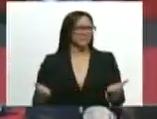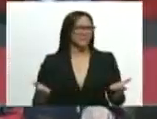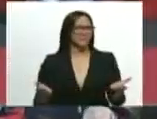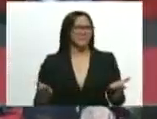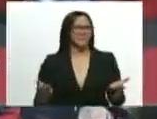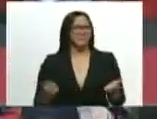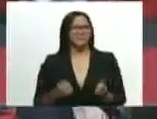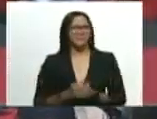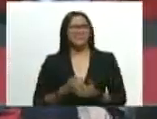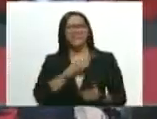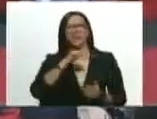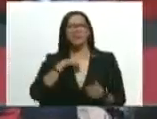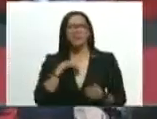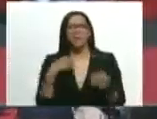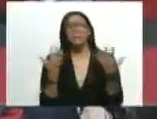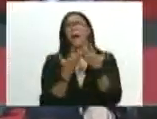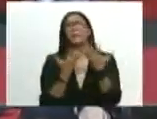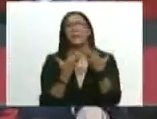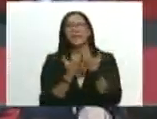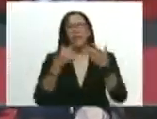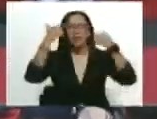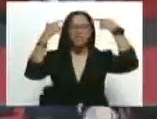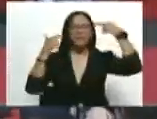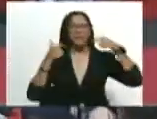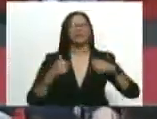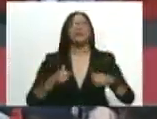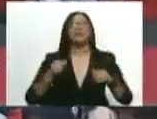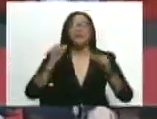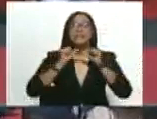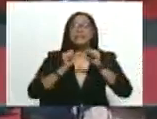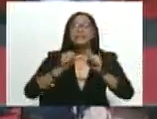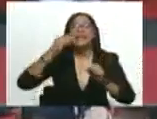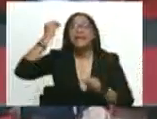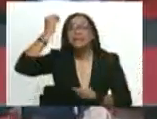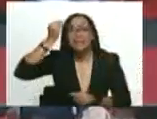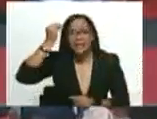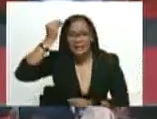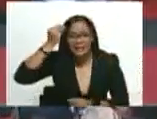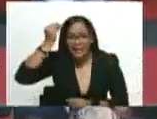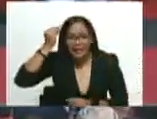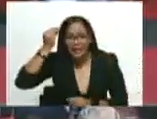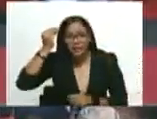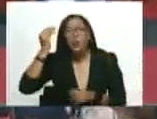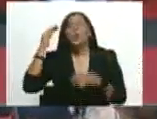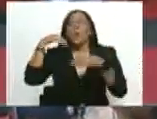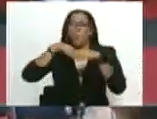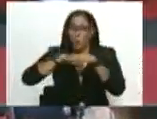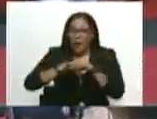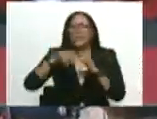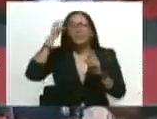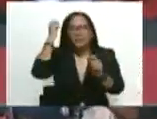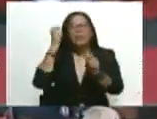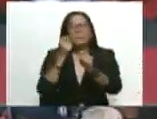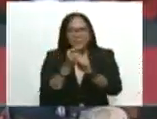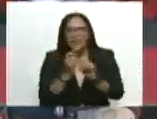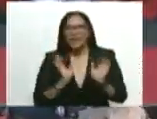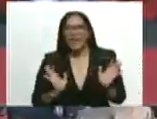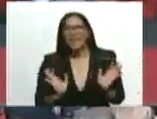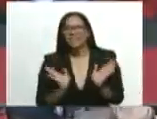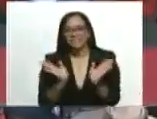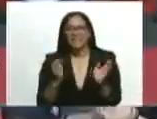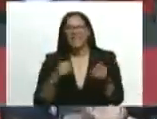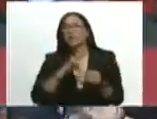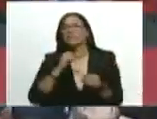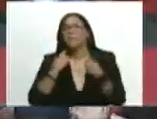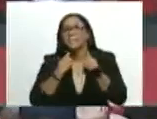Ah que nosotros vamos a pelear los chavistas pónganse a creer guarden todas sus esperanzas ahí pero la meten una caja fuerte para